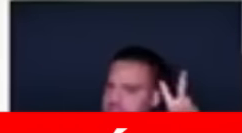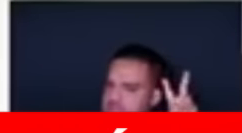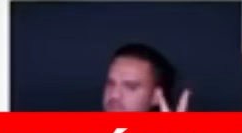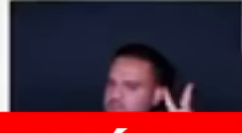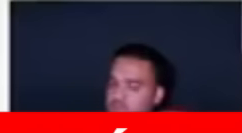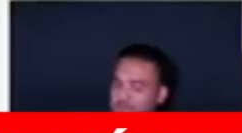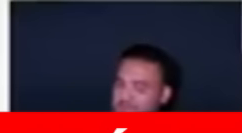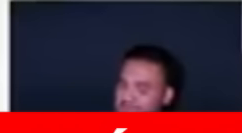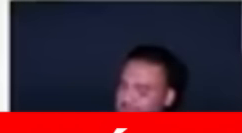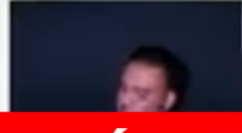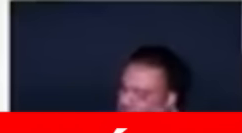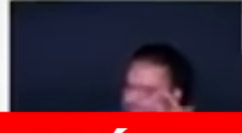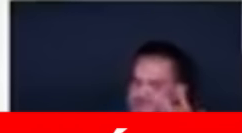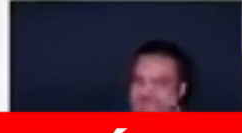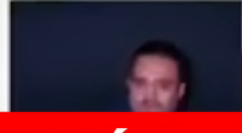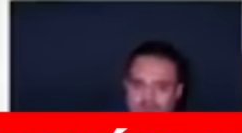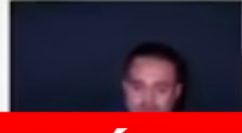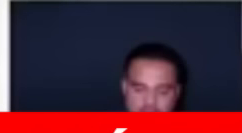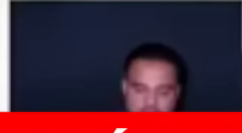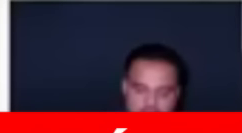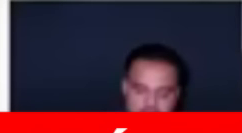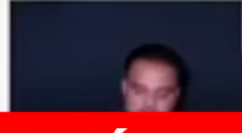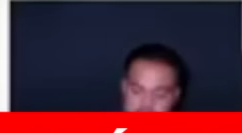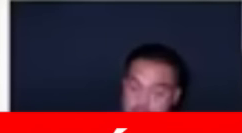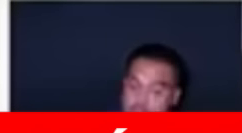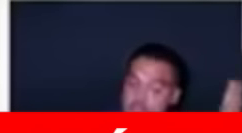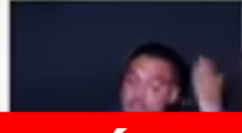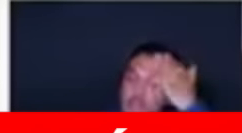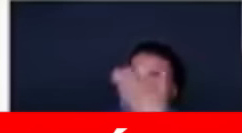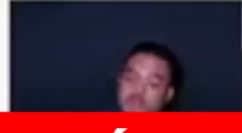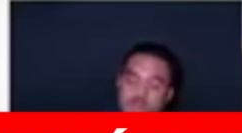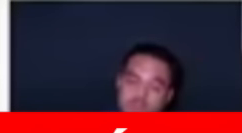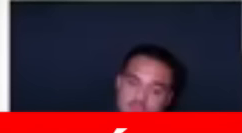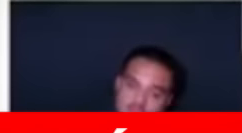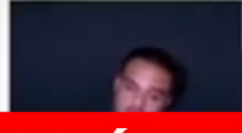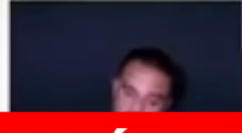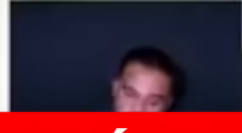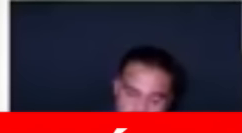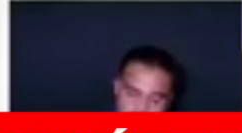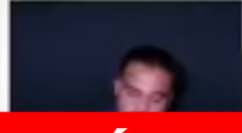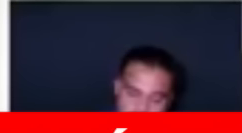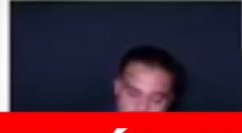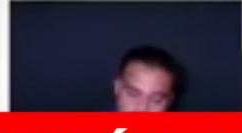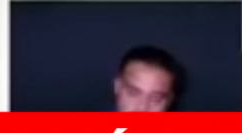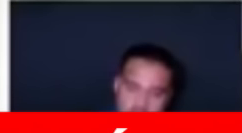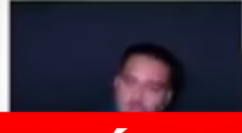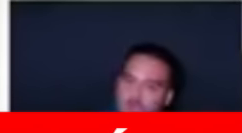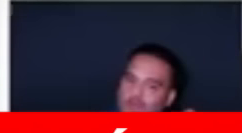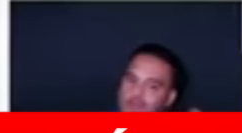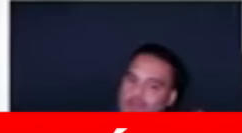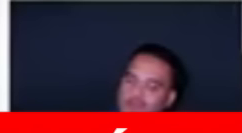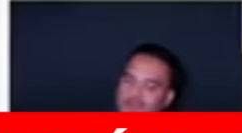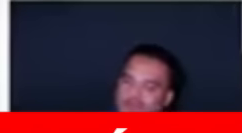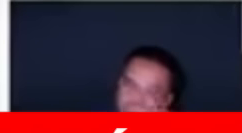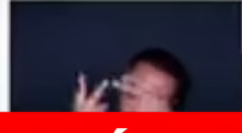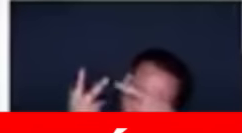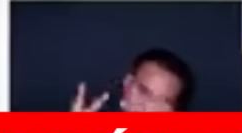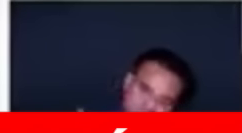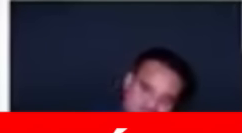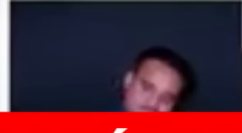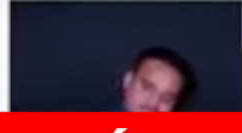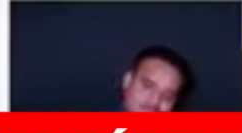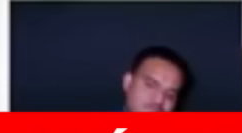duele más asistir a la demolición de la democracia y la vida de